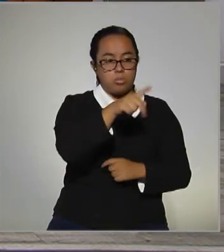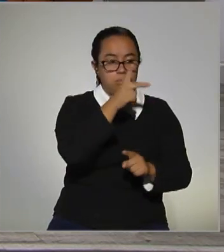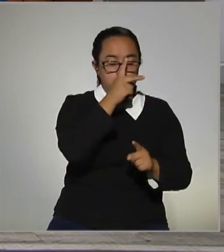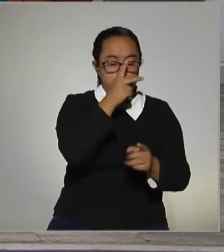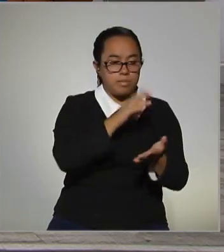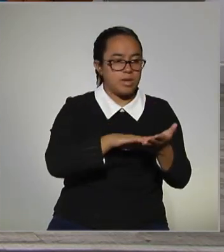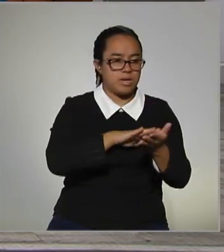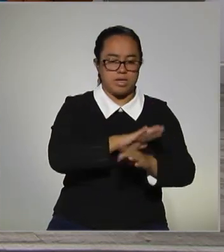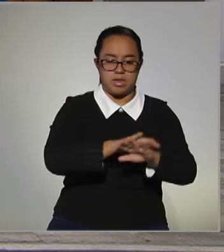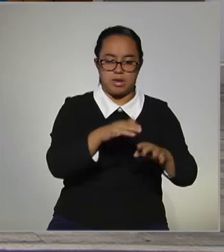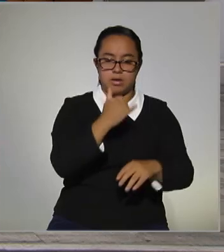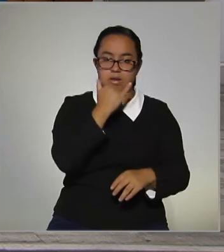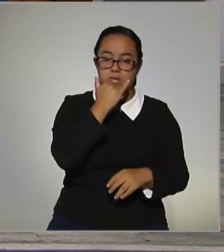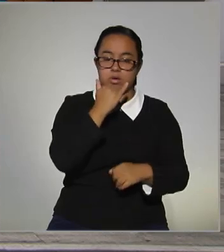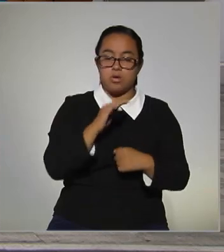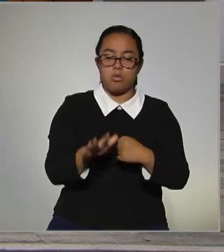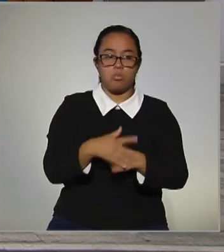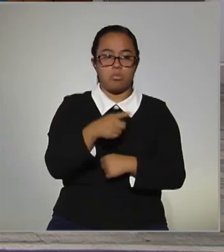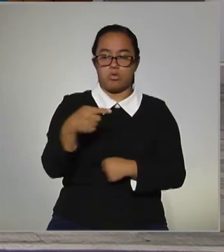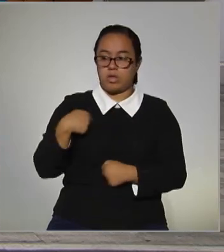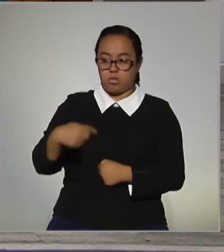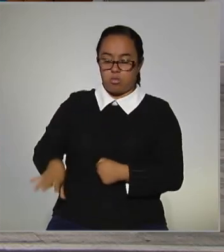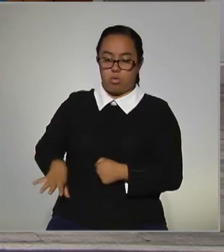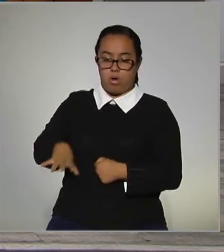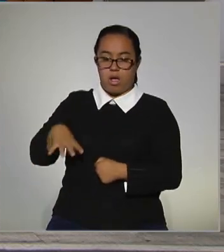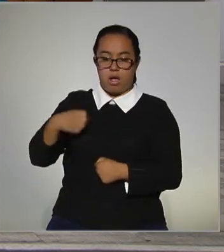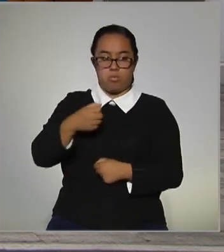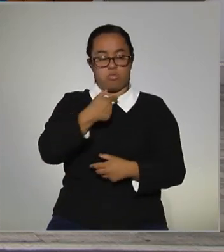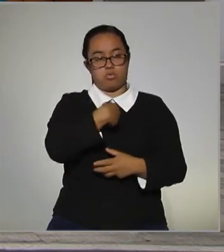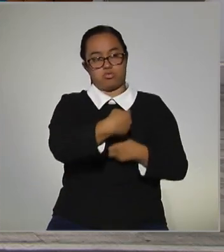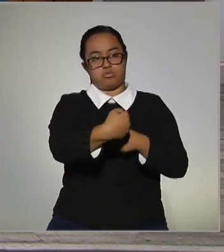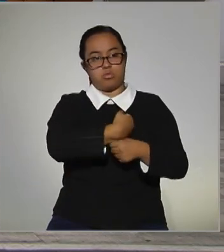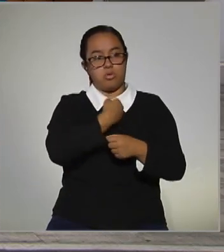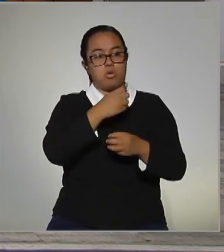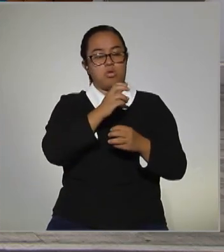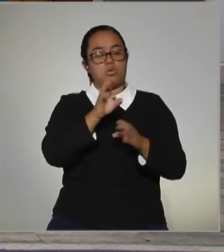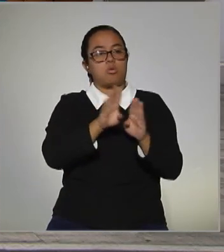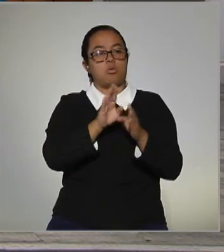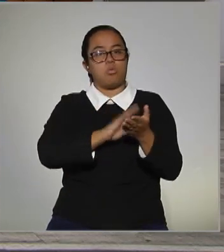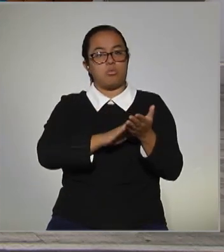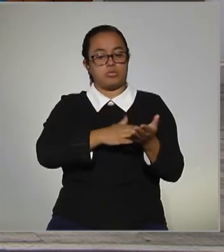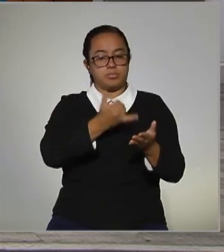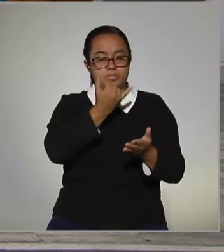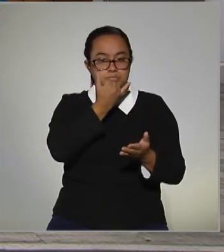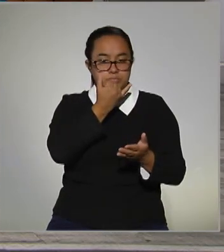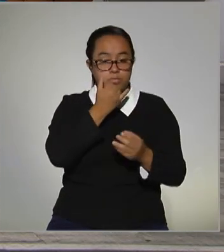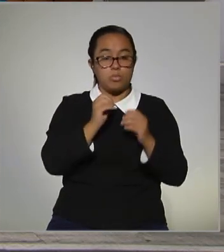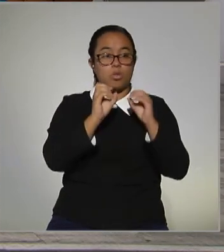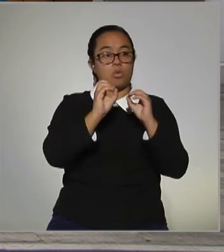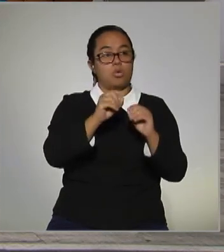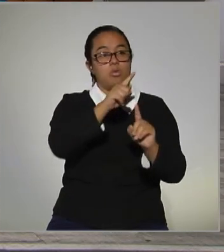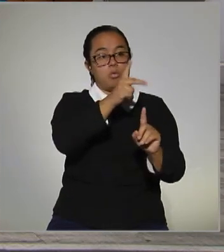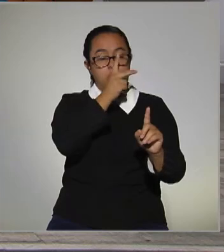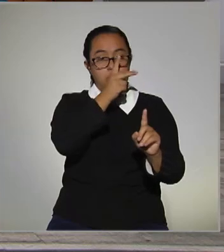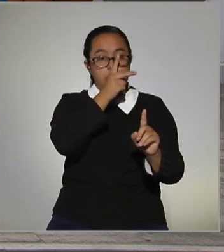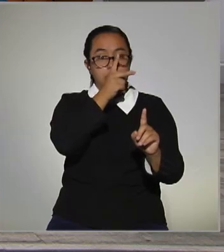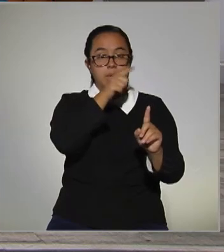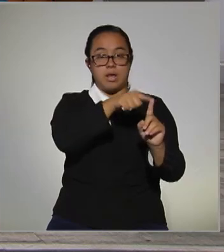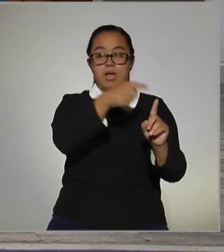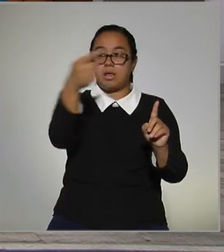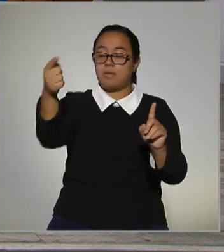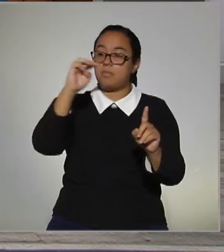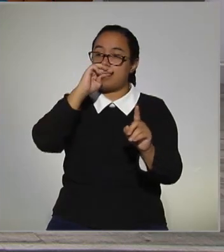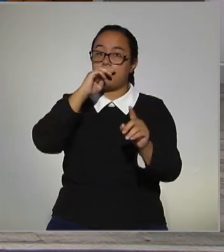papá que sufrí yo un abuso de él, ¿no? ¿Cómo le hago para perdonar a mi papá que golpeaba a mi